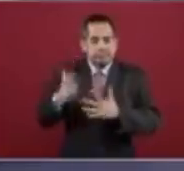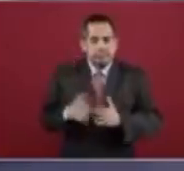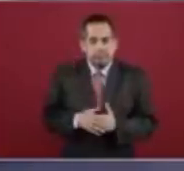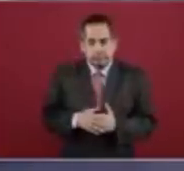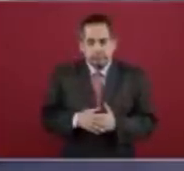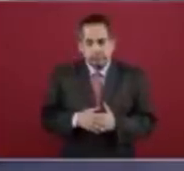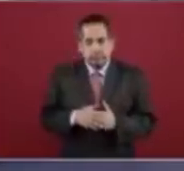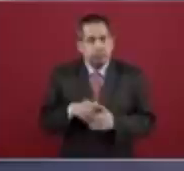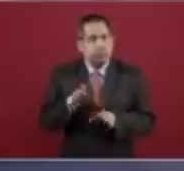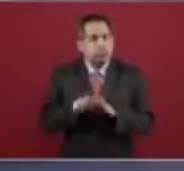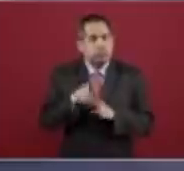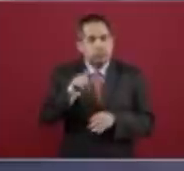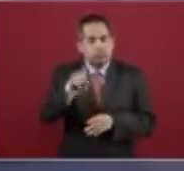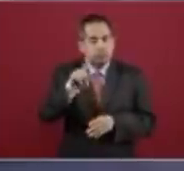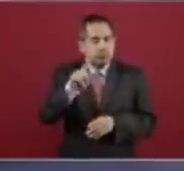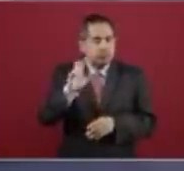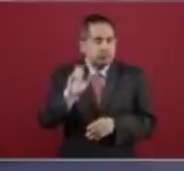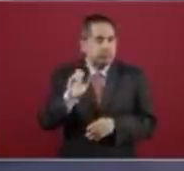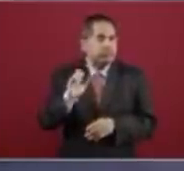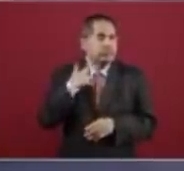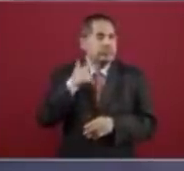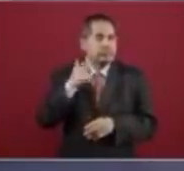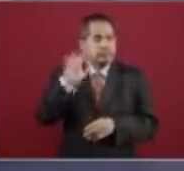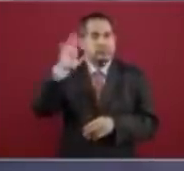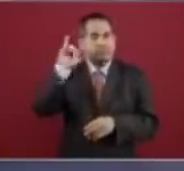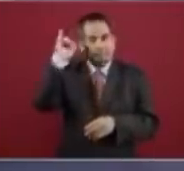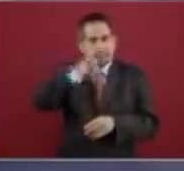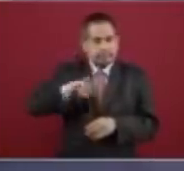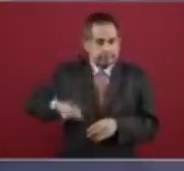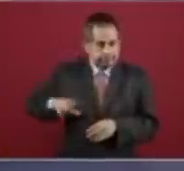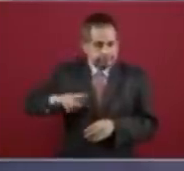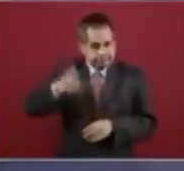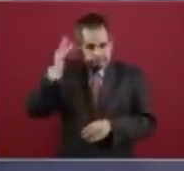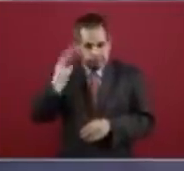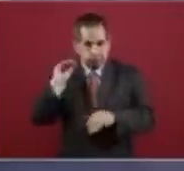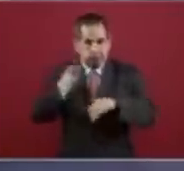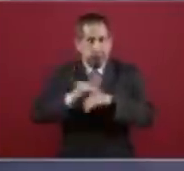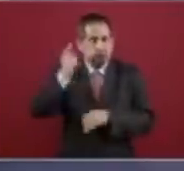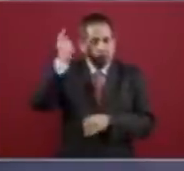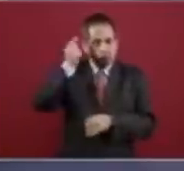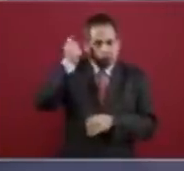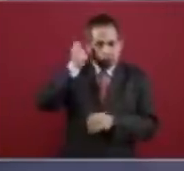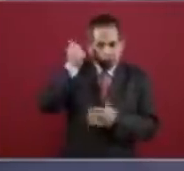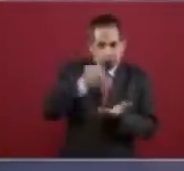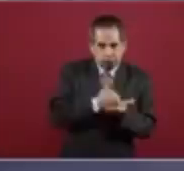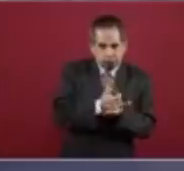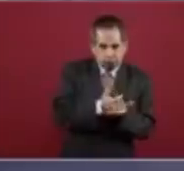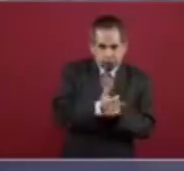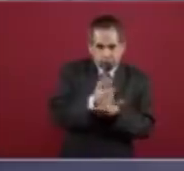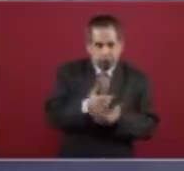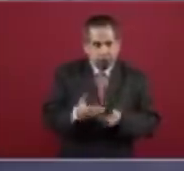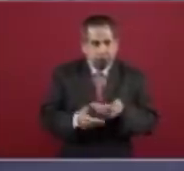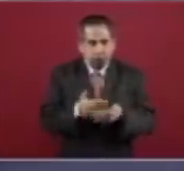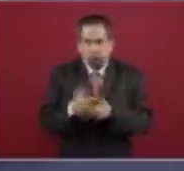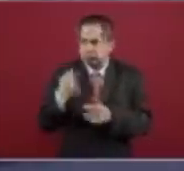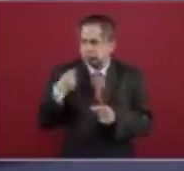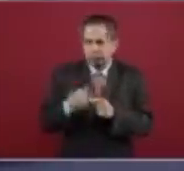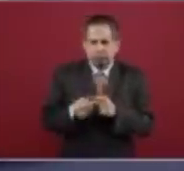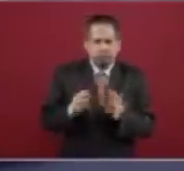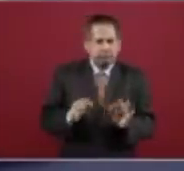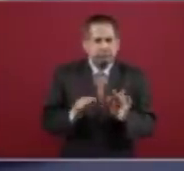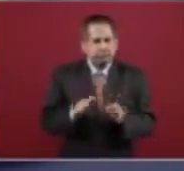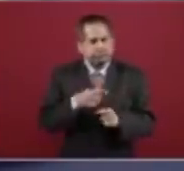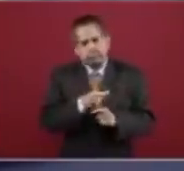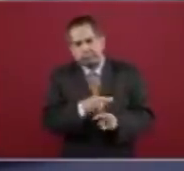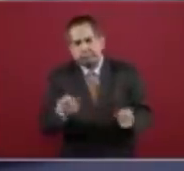Cuando usted fue jefe de gobierno, instituyó la pensión, fue evolucionando y a últimas fechas a ellos